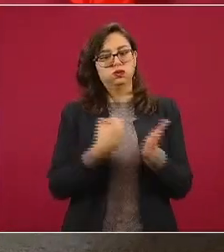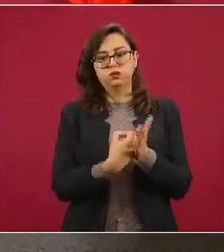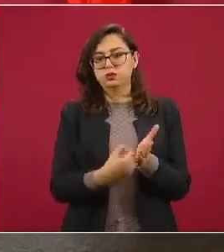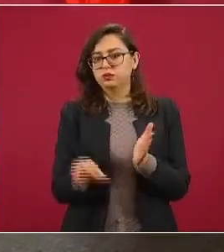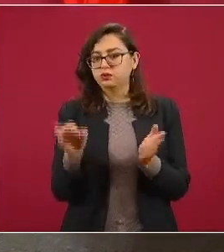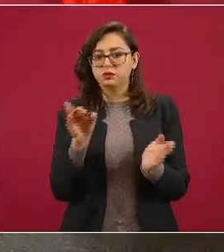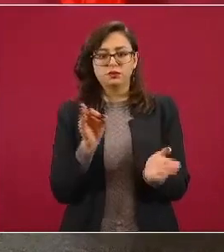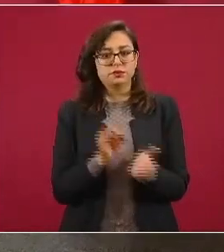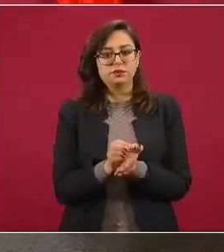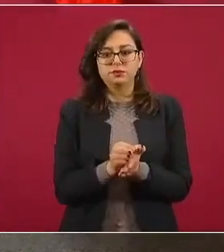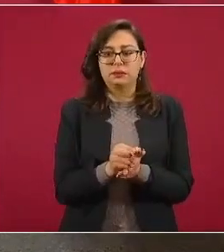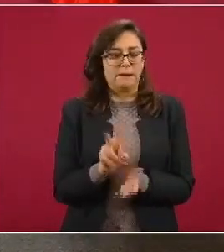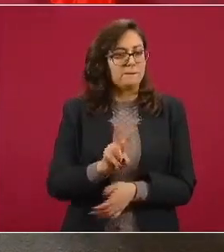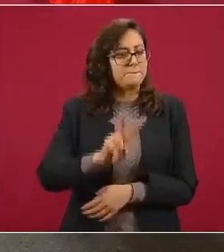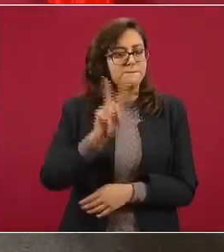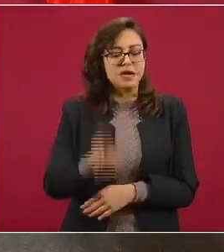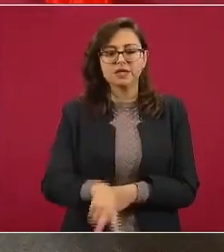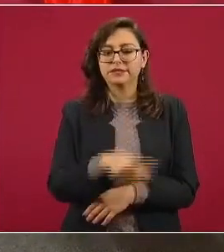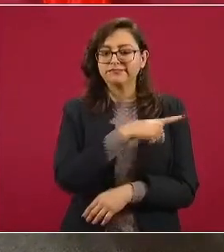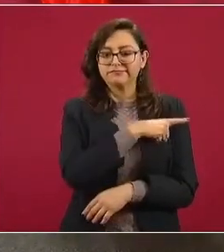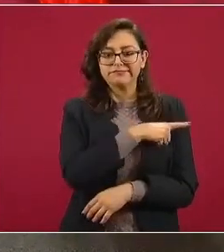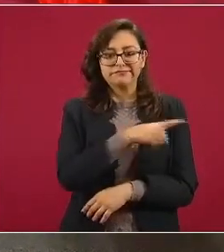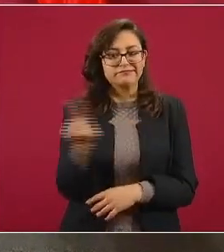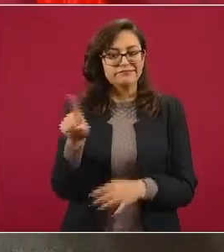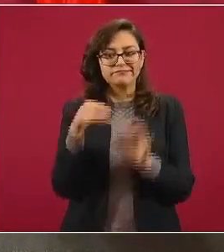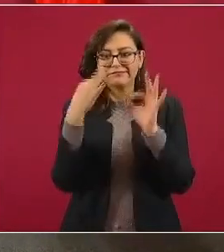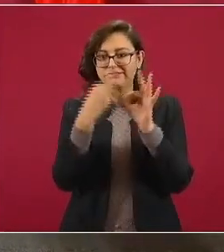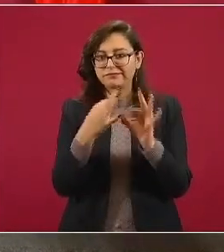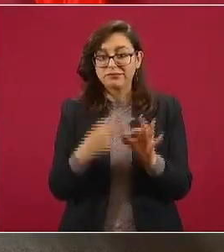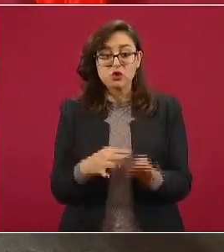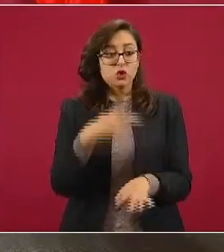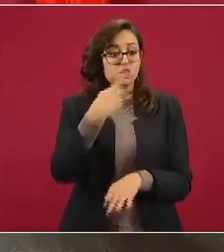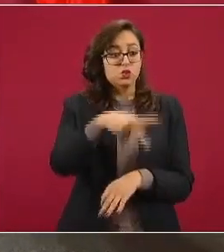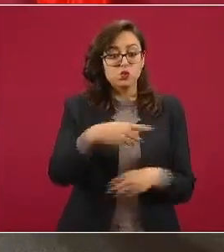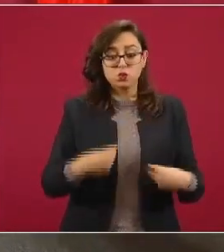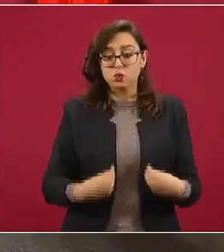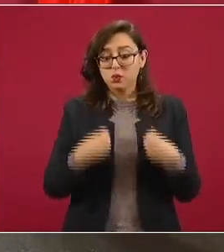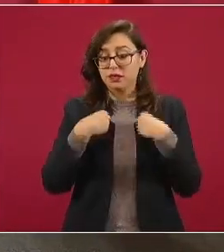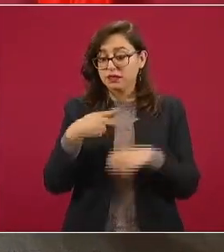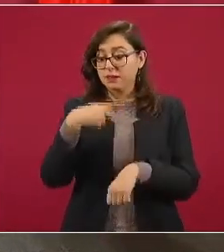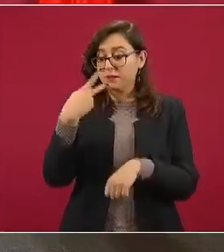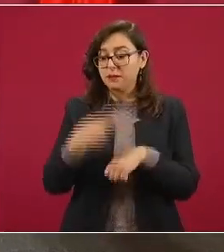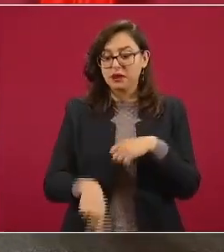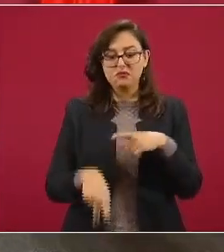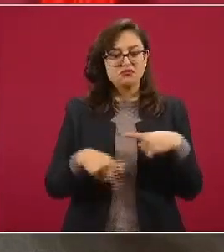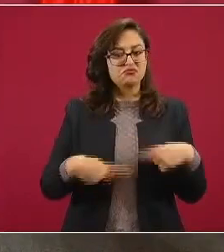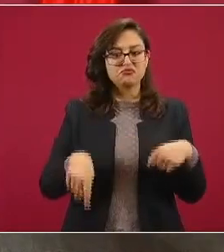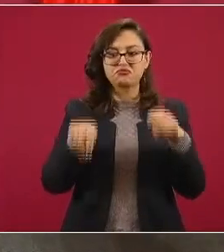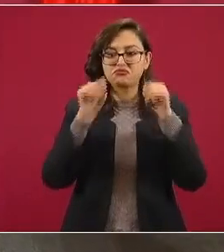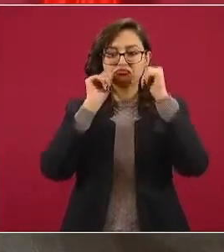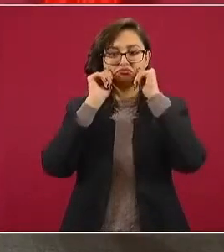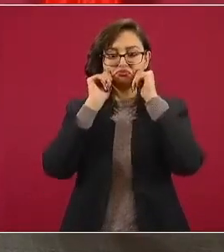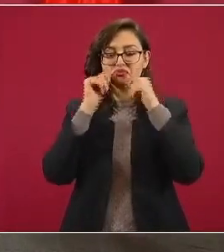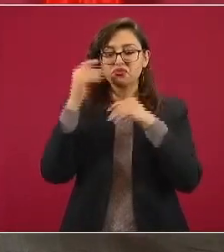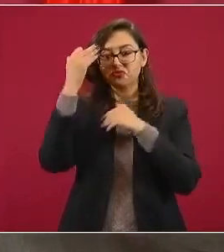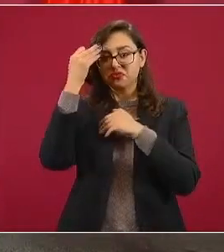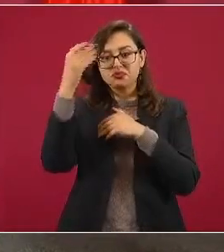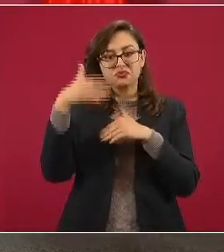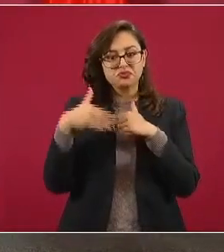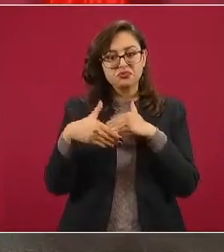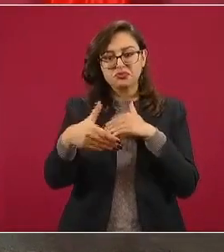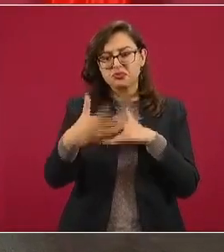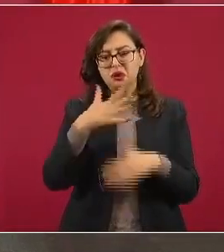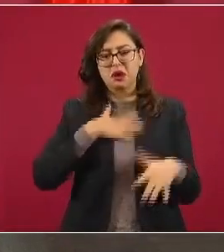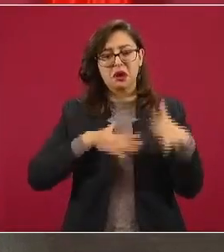dejar de reconocer lo que están haciendo, arriesgando su vida a pesar de tanto tiempo, de tanta